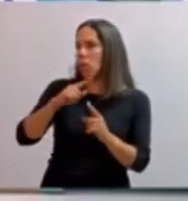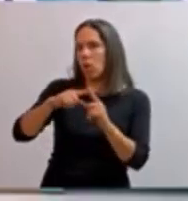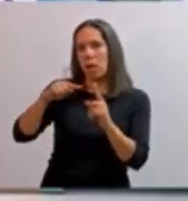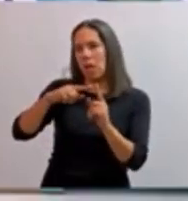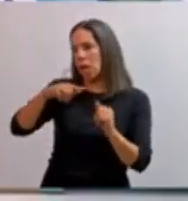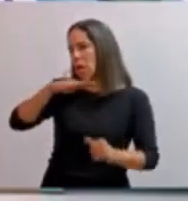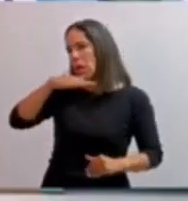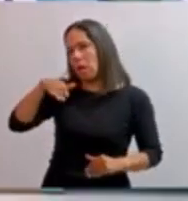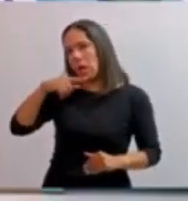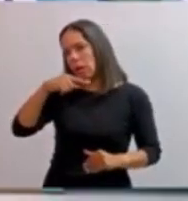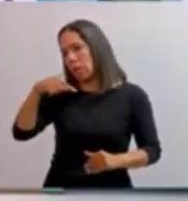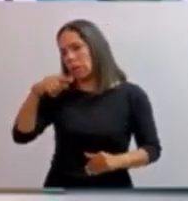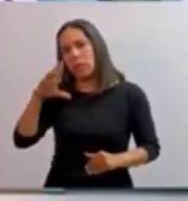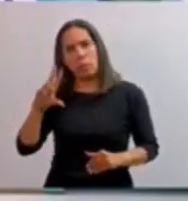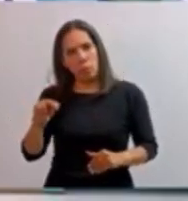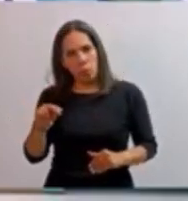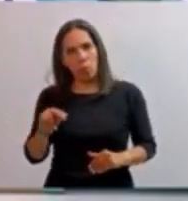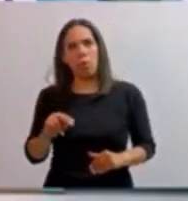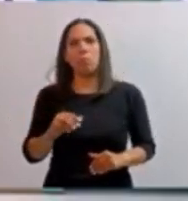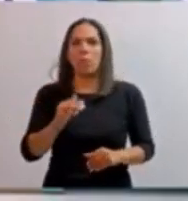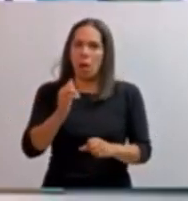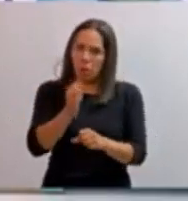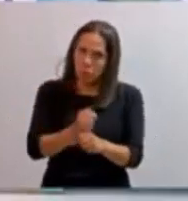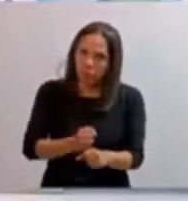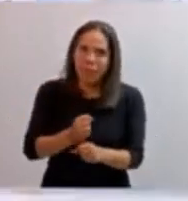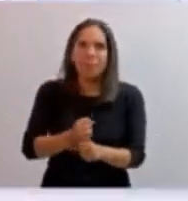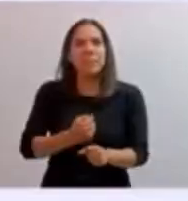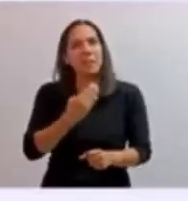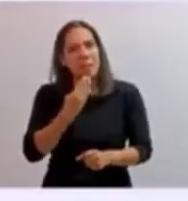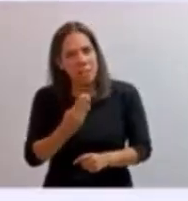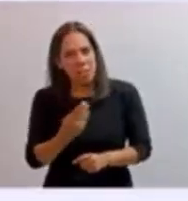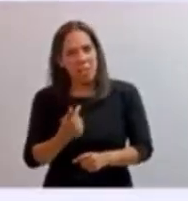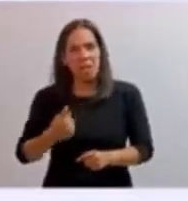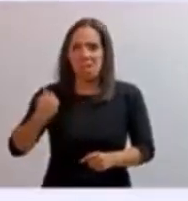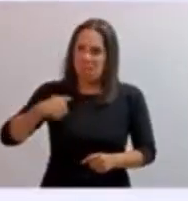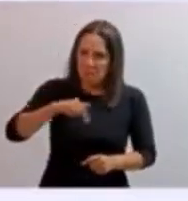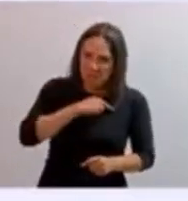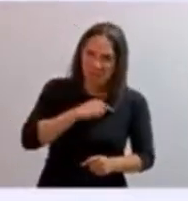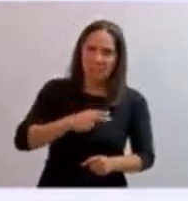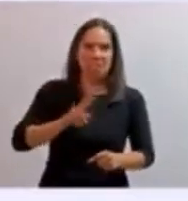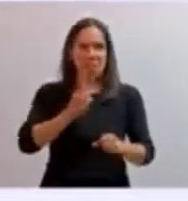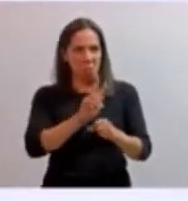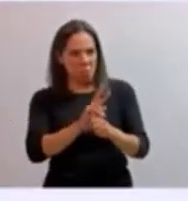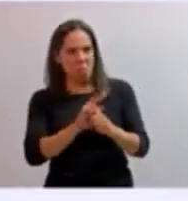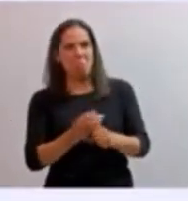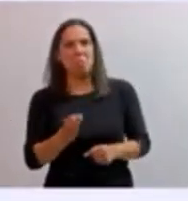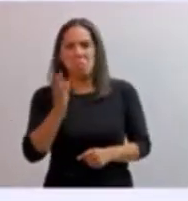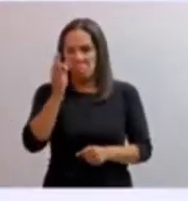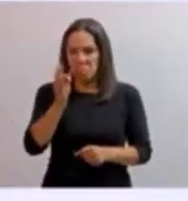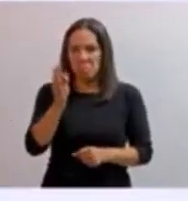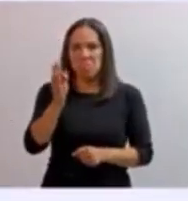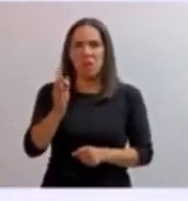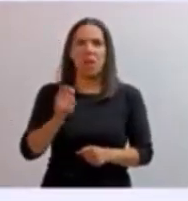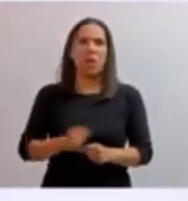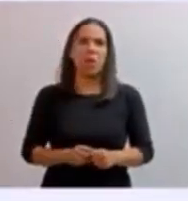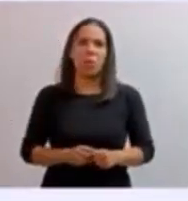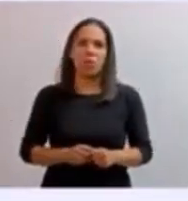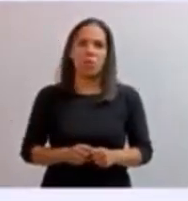se van a reconocer las buenas prácticas y a partir de esas buenas prácticas generamos nosotros asesorías